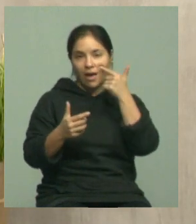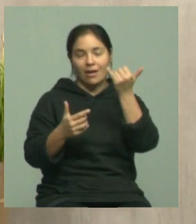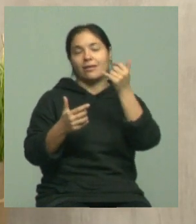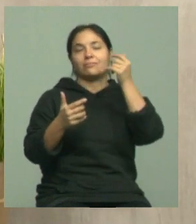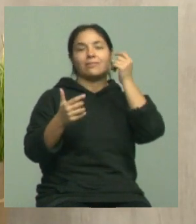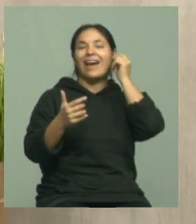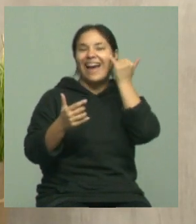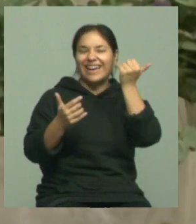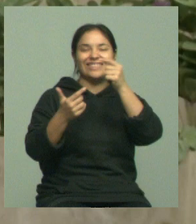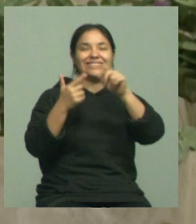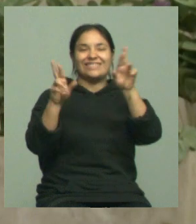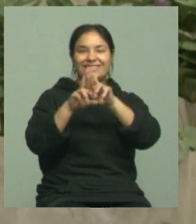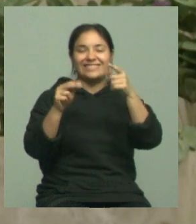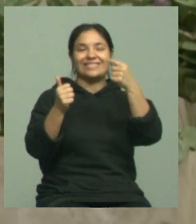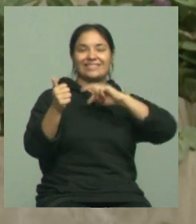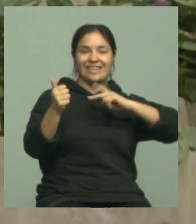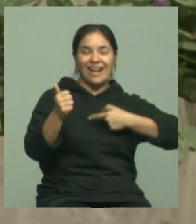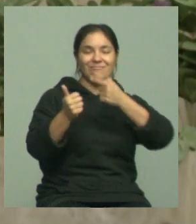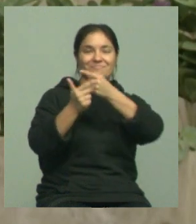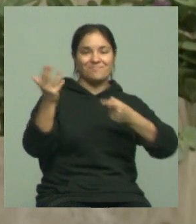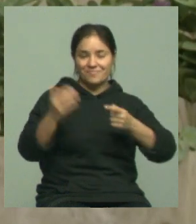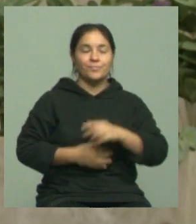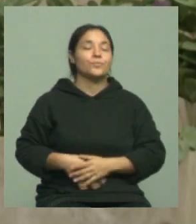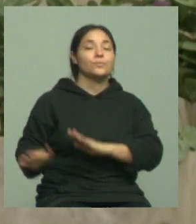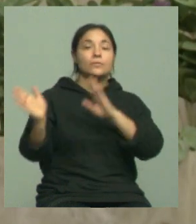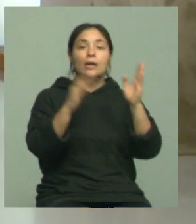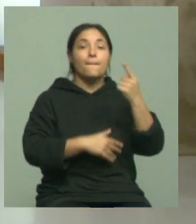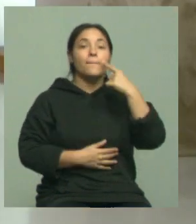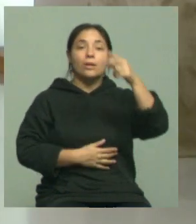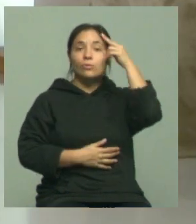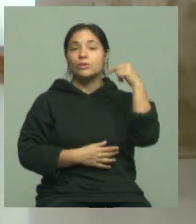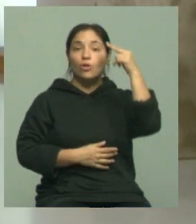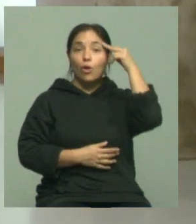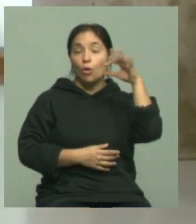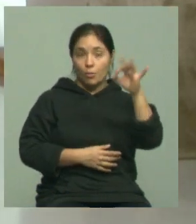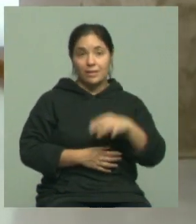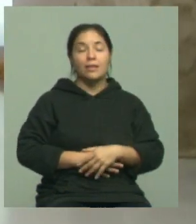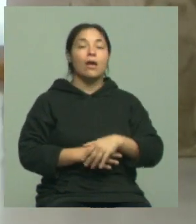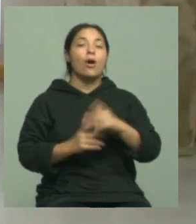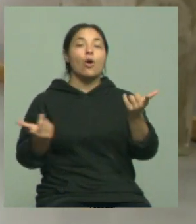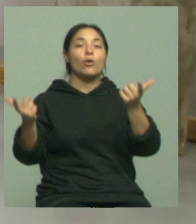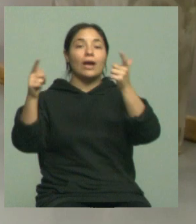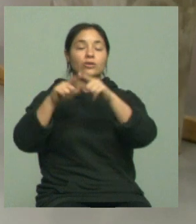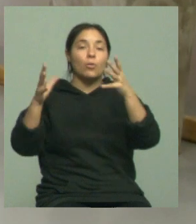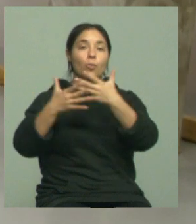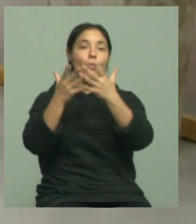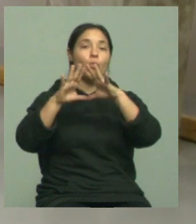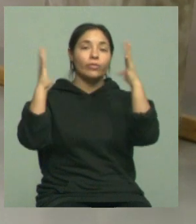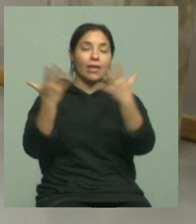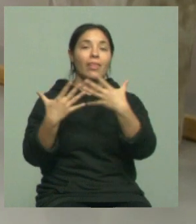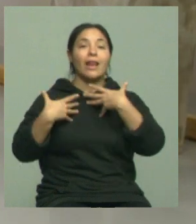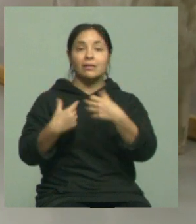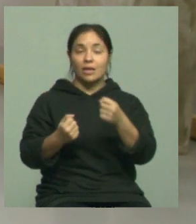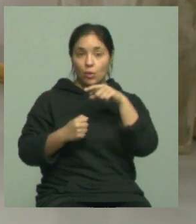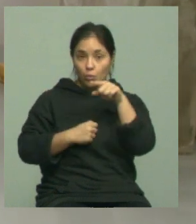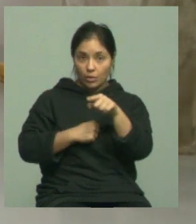1990 Hace un montón de años atrás, sí. La OMS, la Organización Mundial de la Salud, quitó a la